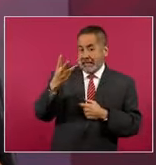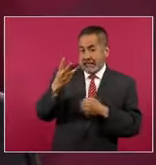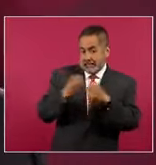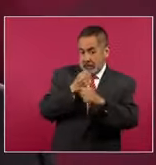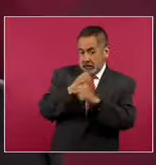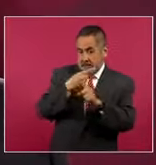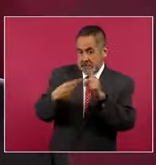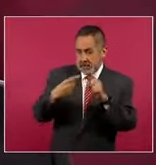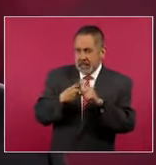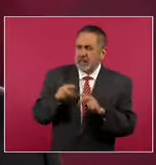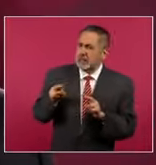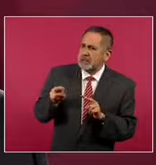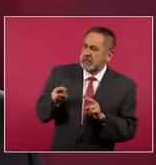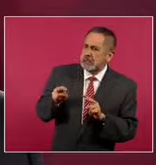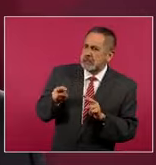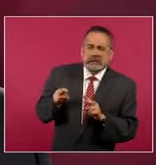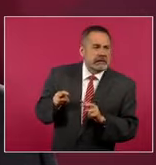las cosas